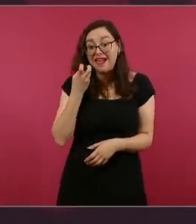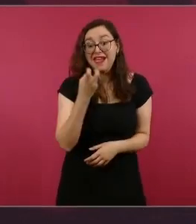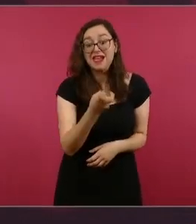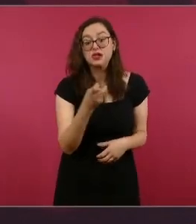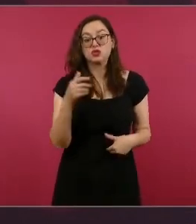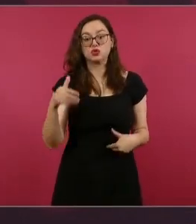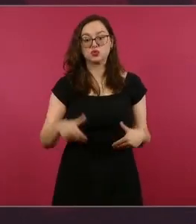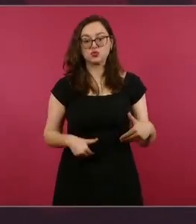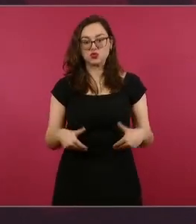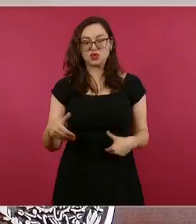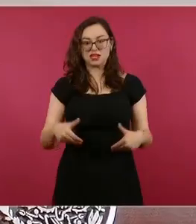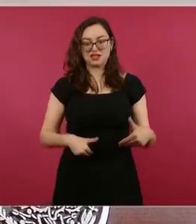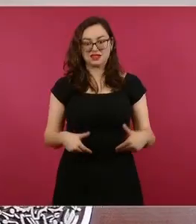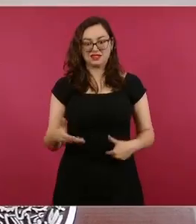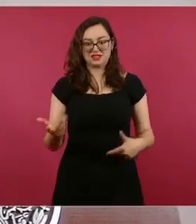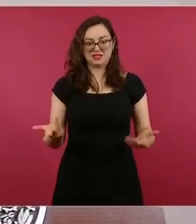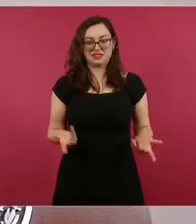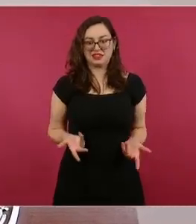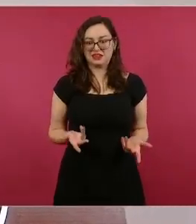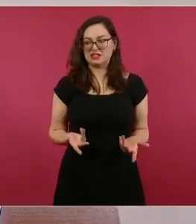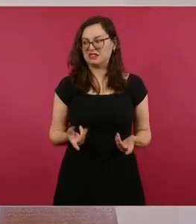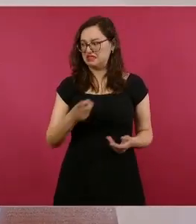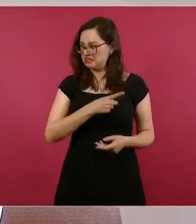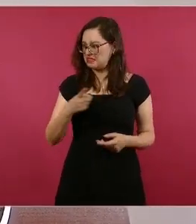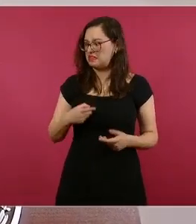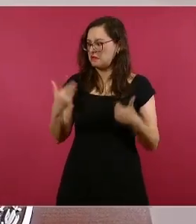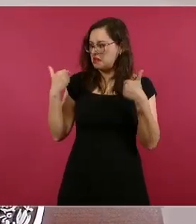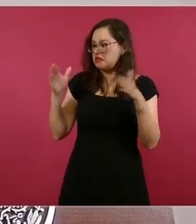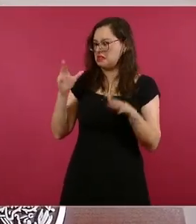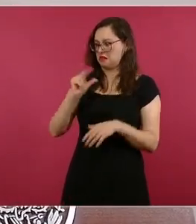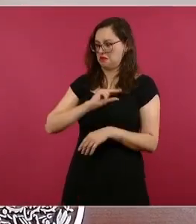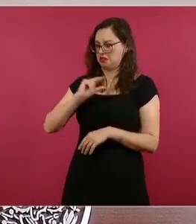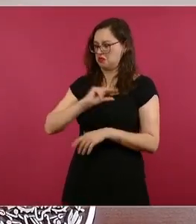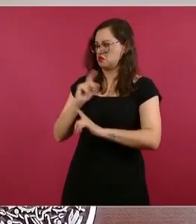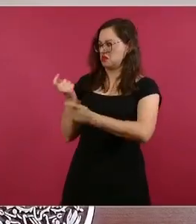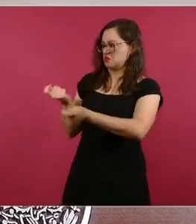que no la manejamos nosotros?